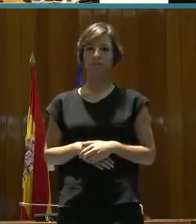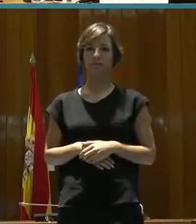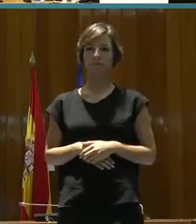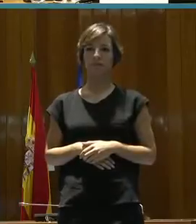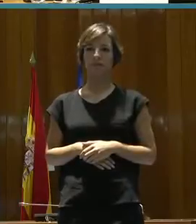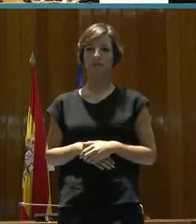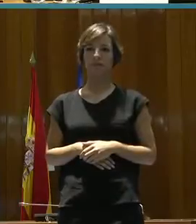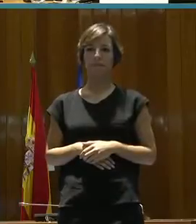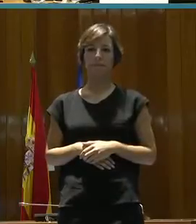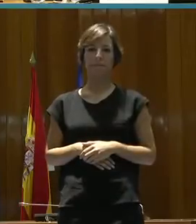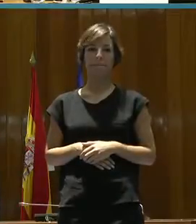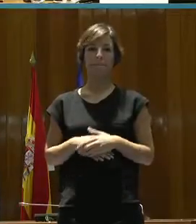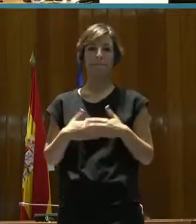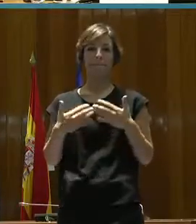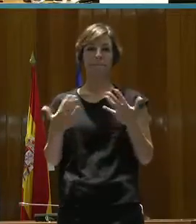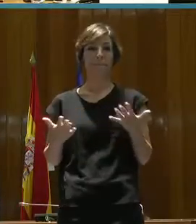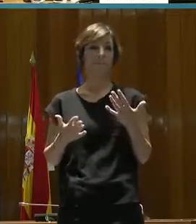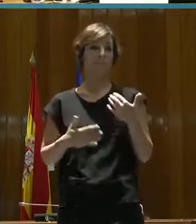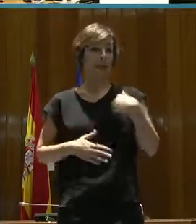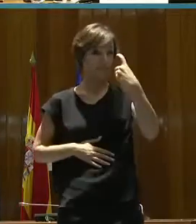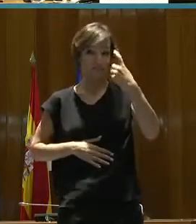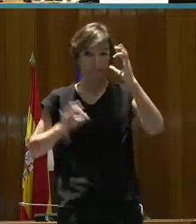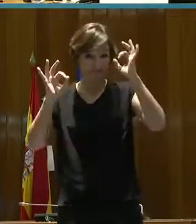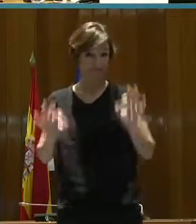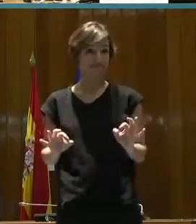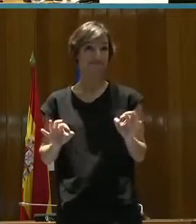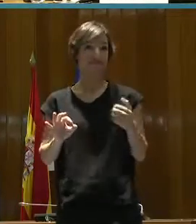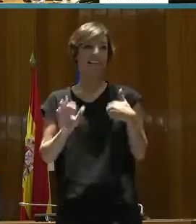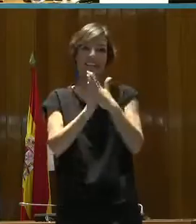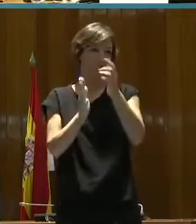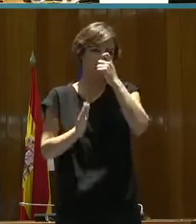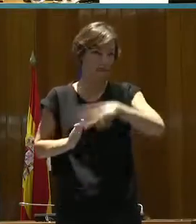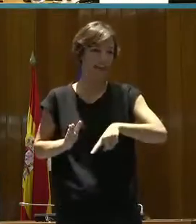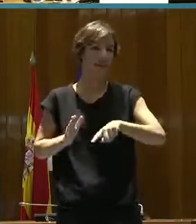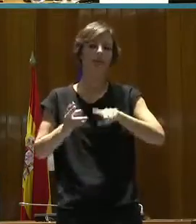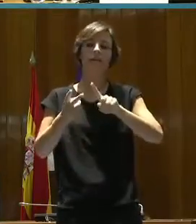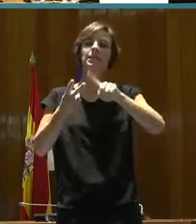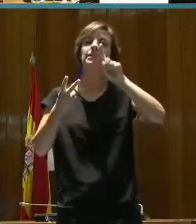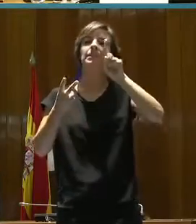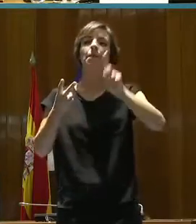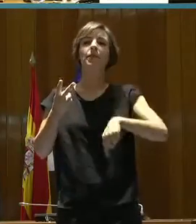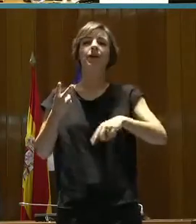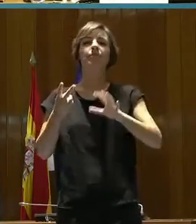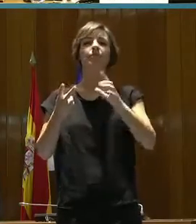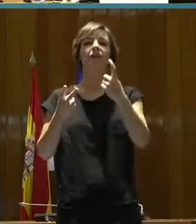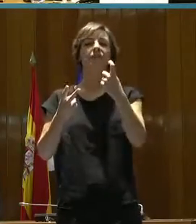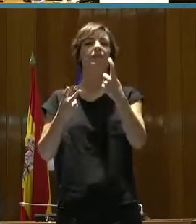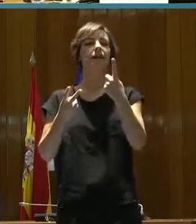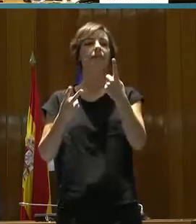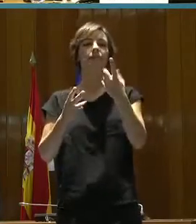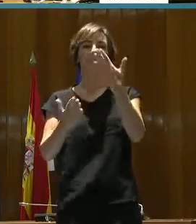Aparte de este requisito básico, también queríamos responder a una dificultad a la que se